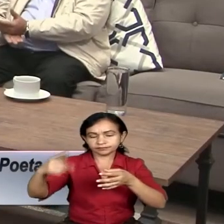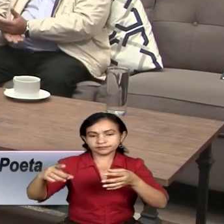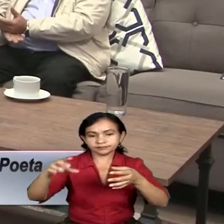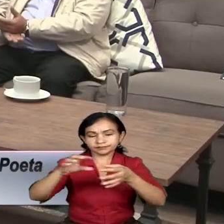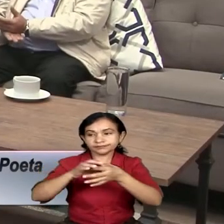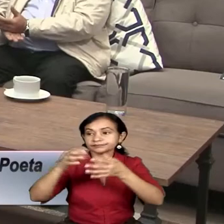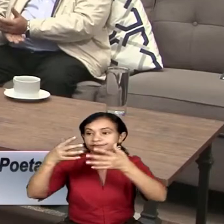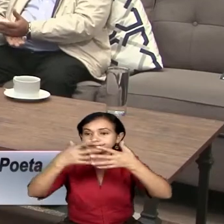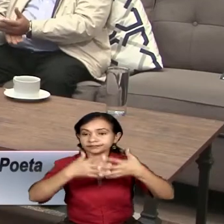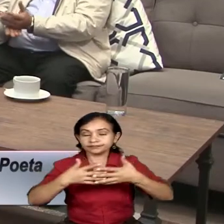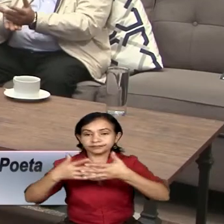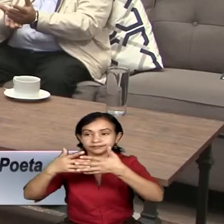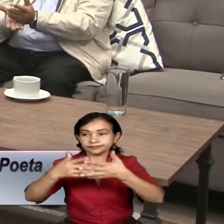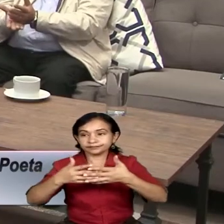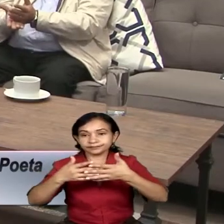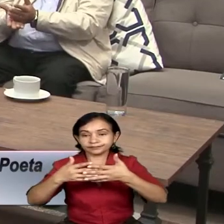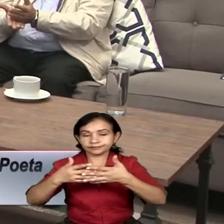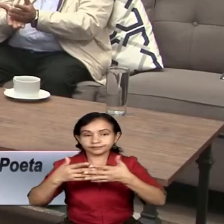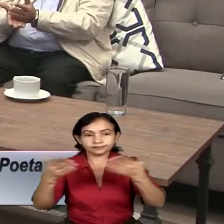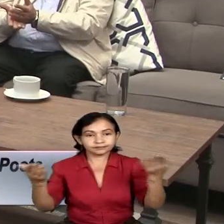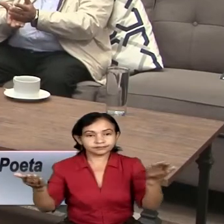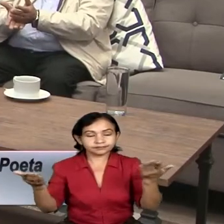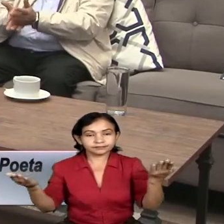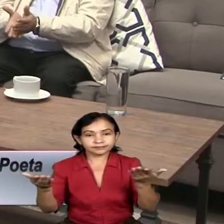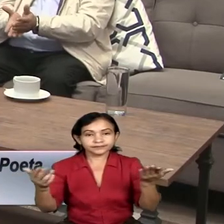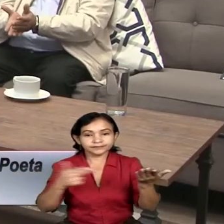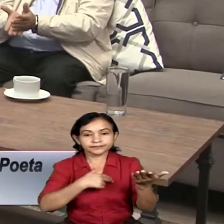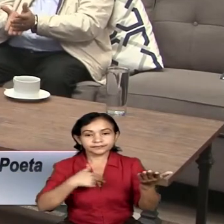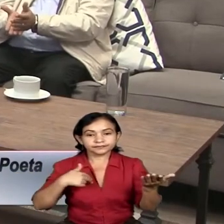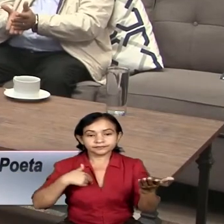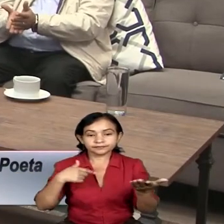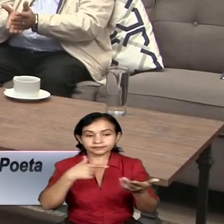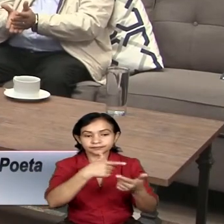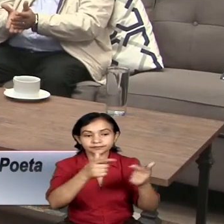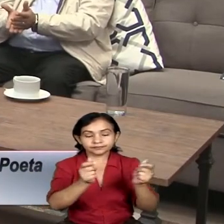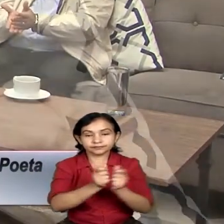Unidos, es contra lo que estos jóvenes